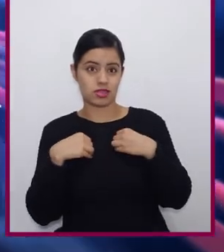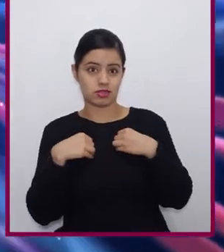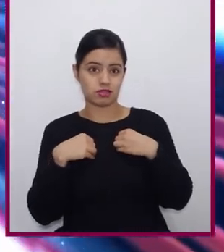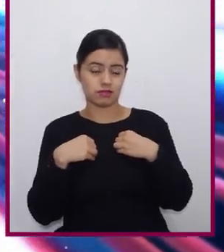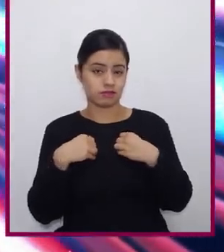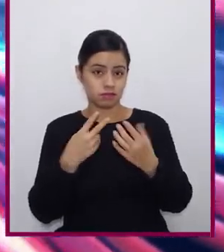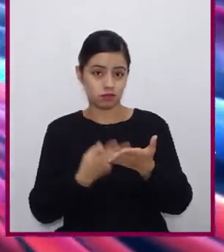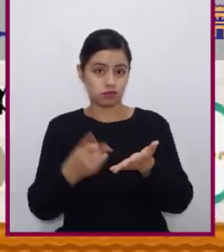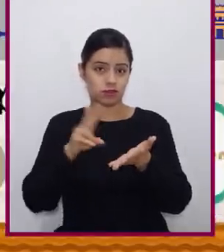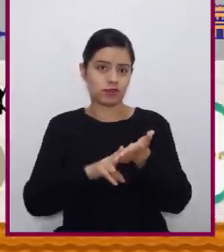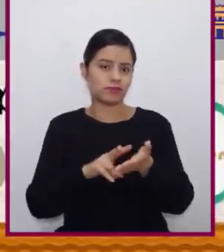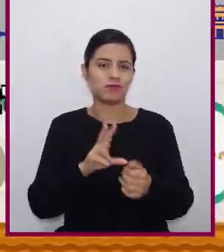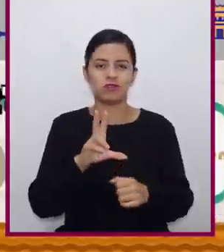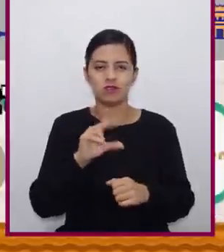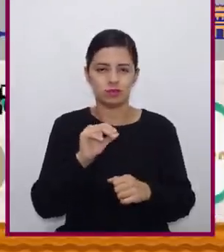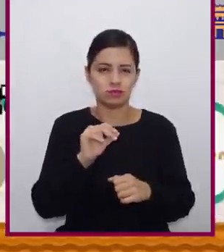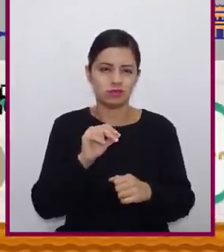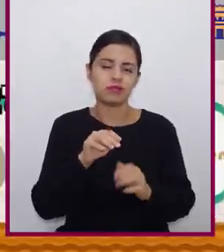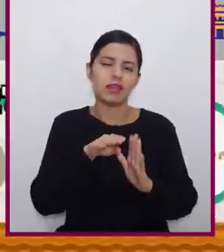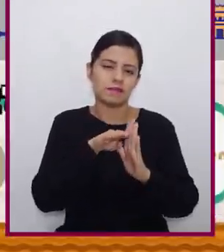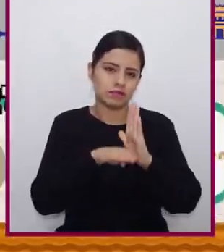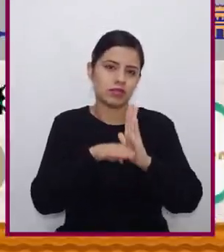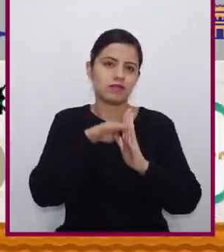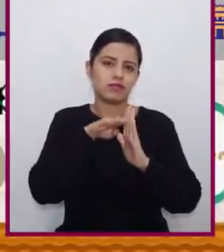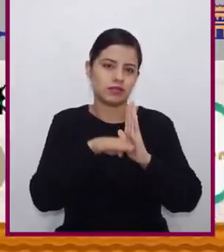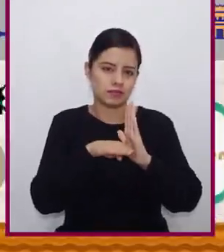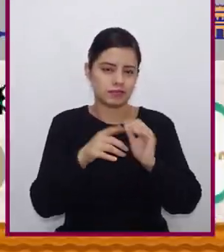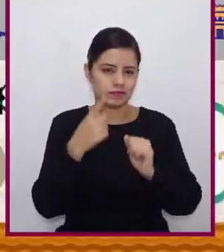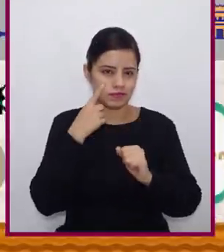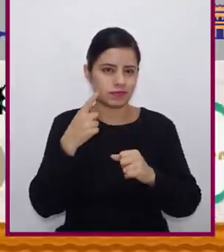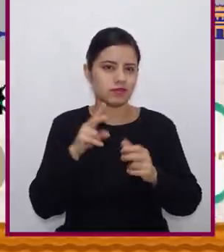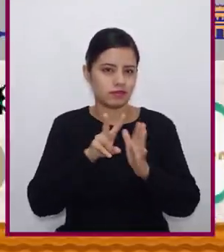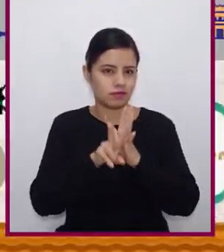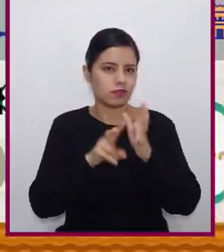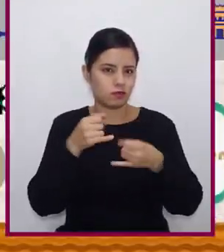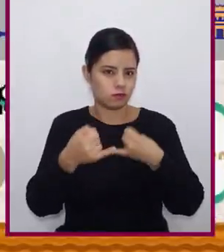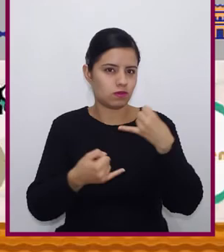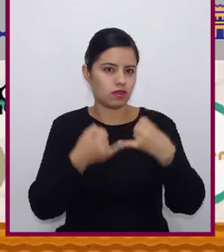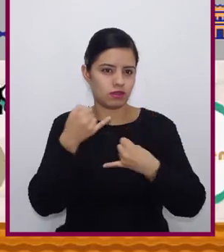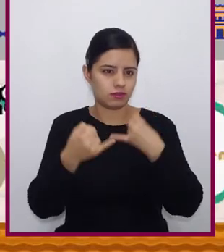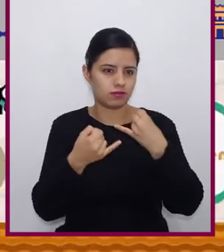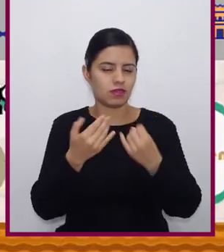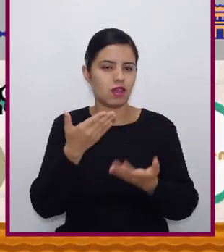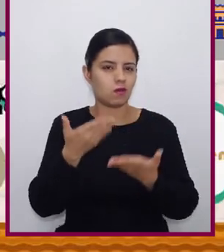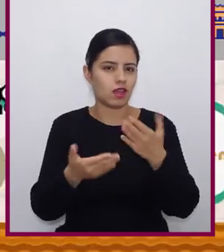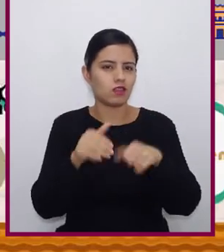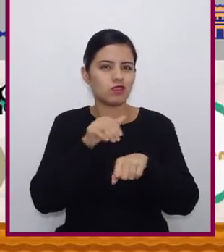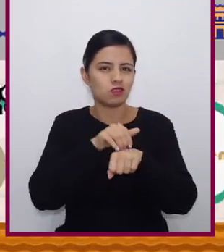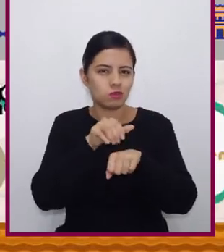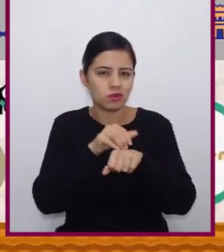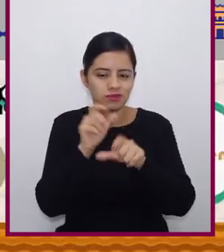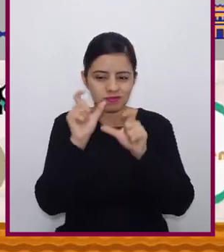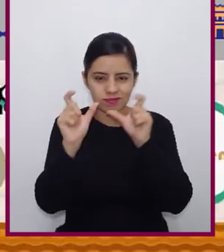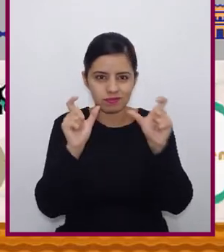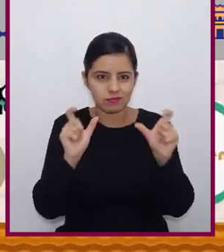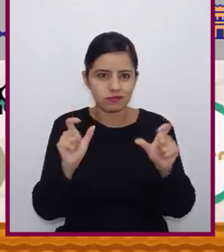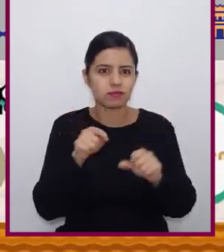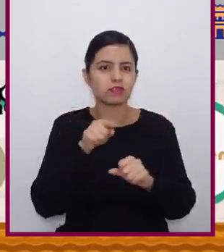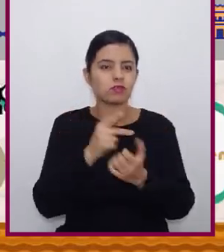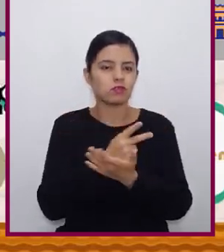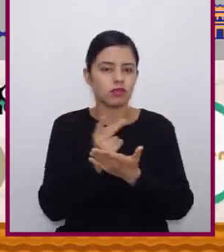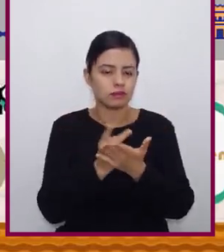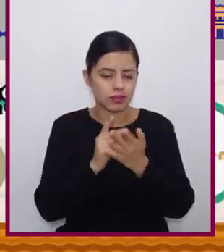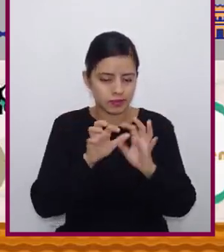ese es un número variable. Volvamos a la aventura de nuestro videojuego, pero vamos a enfocarnos en los números. Al momento de programar